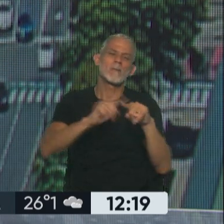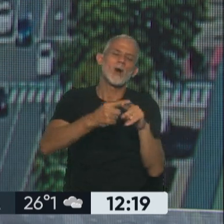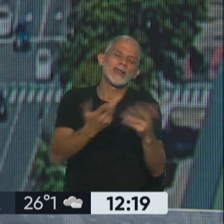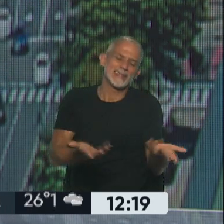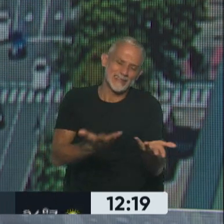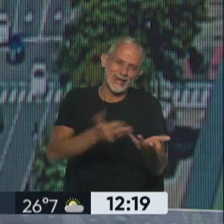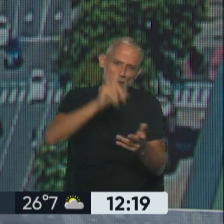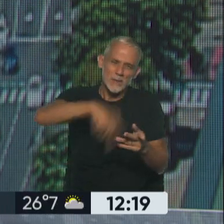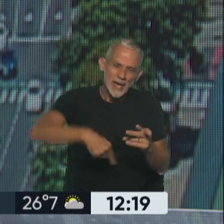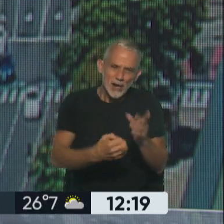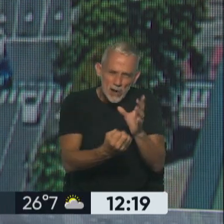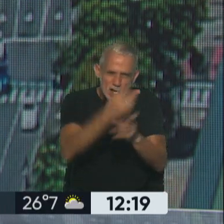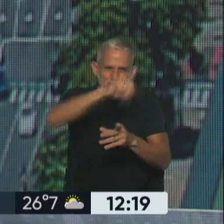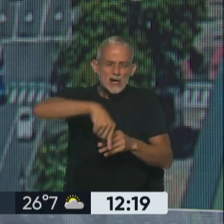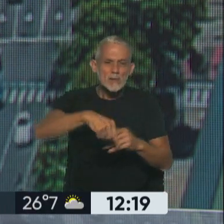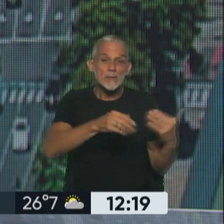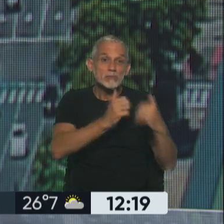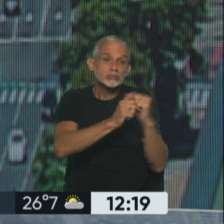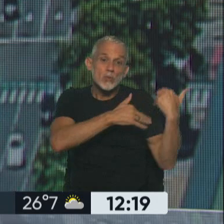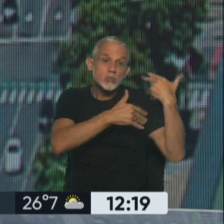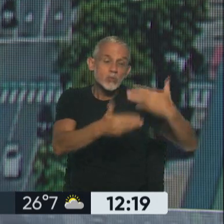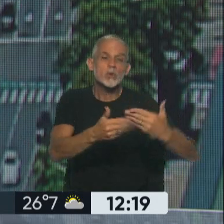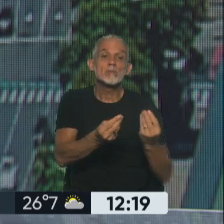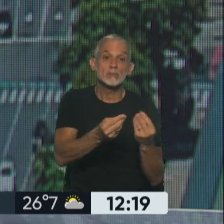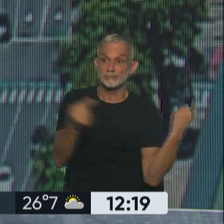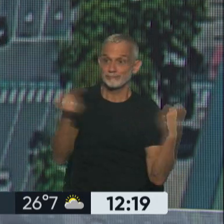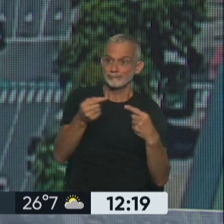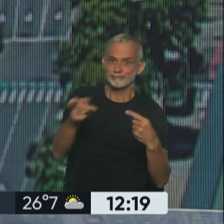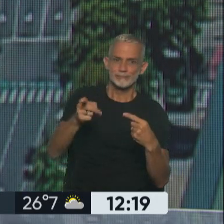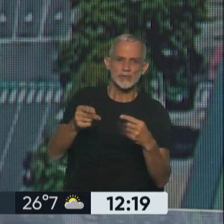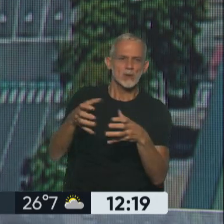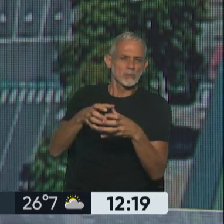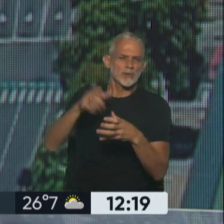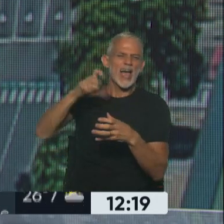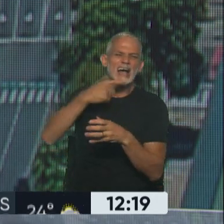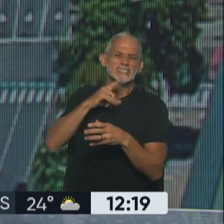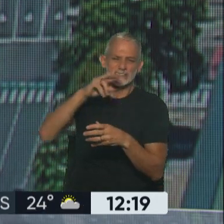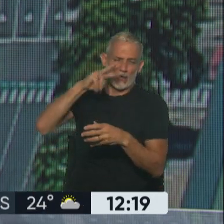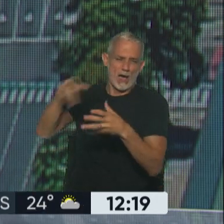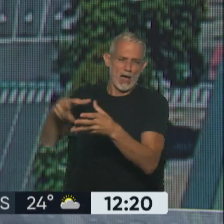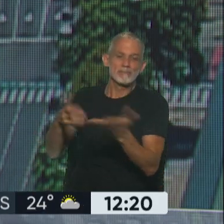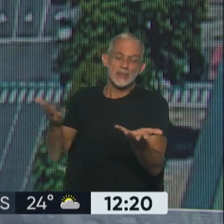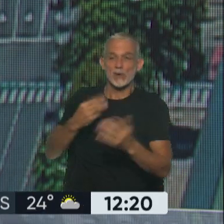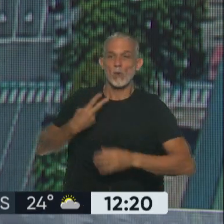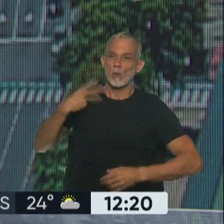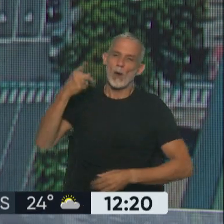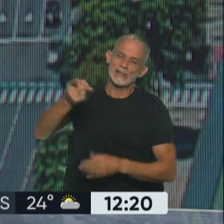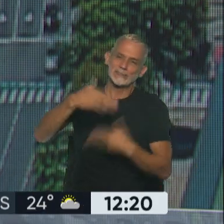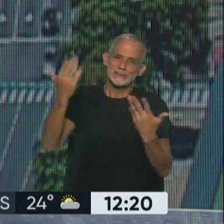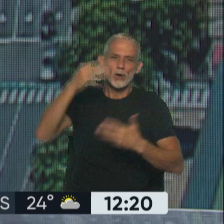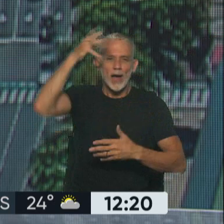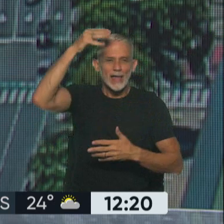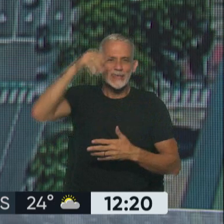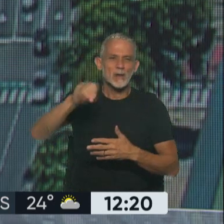política, tiene el enfrentamiento a lo que él denomina la casta. Uno podría decir, en Washington Trump lo